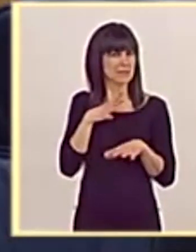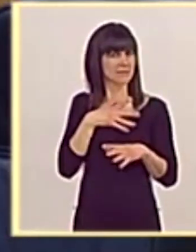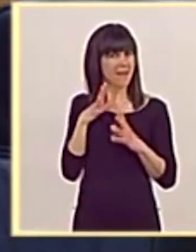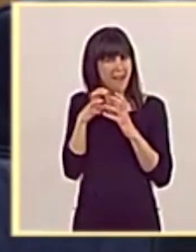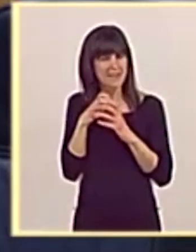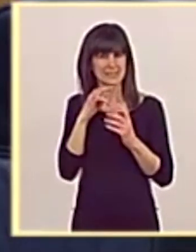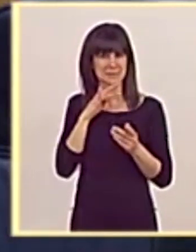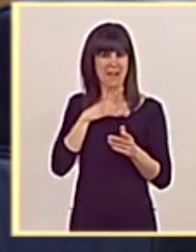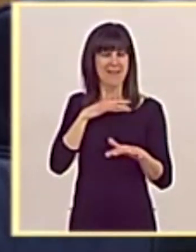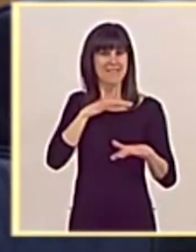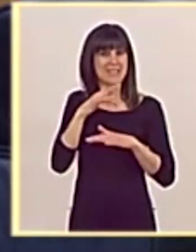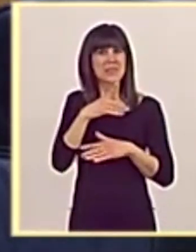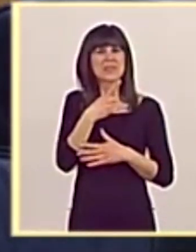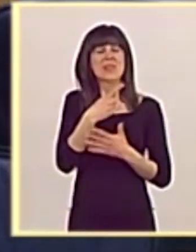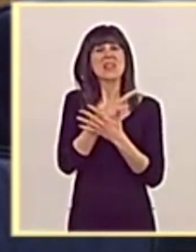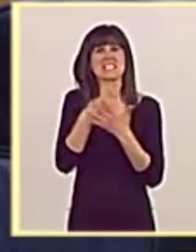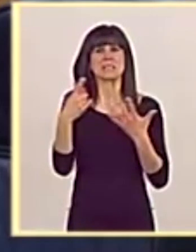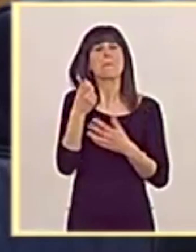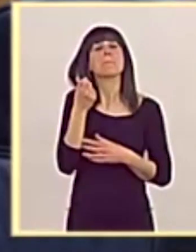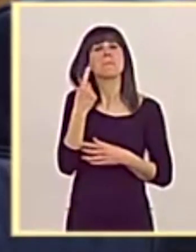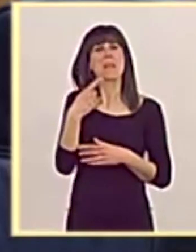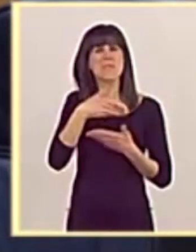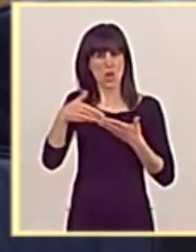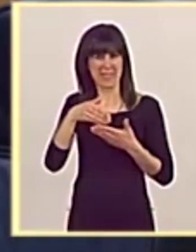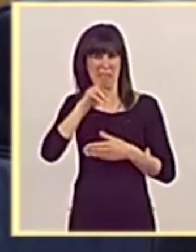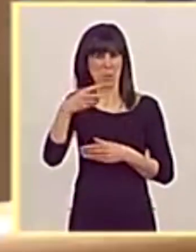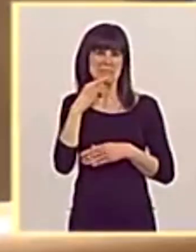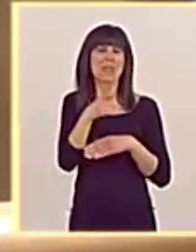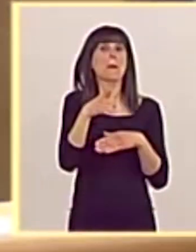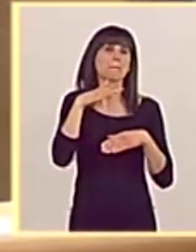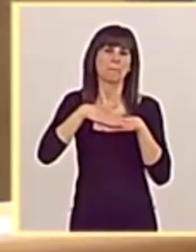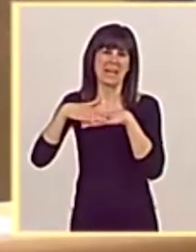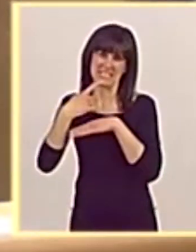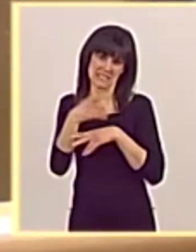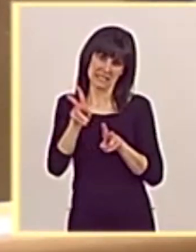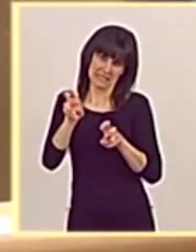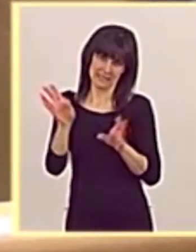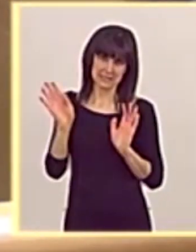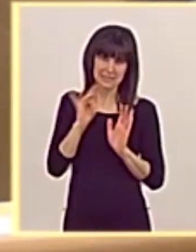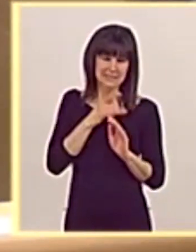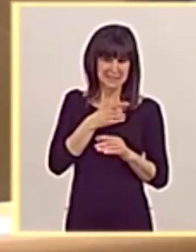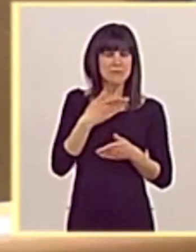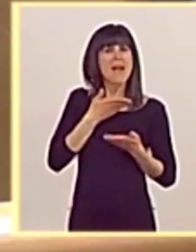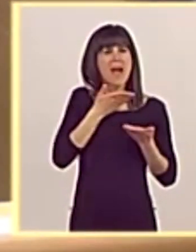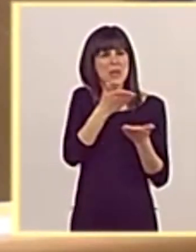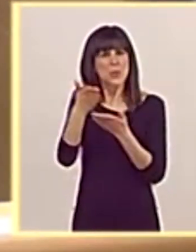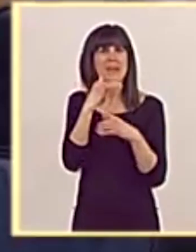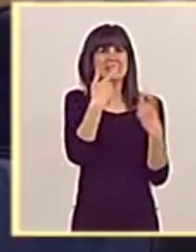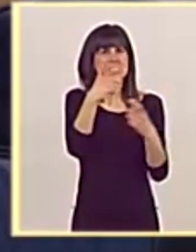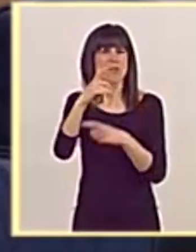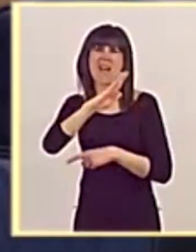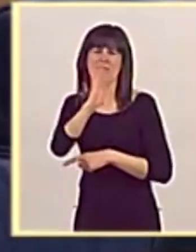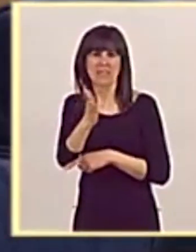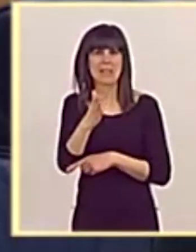movilizar 16.000 millones de euros, habla usted de parches, 16.000 millones de euros con ayudas directas a los sectores más